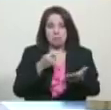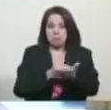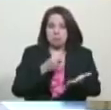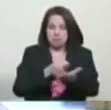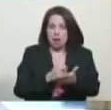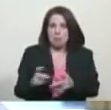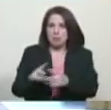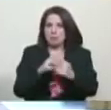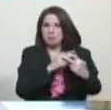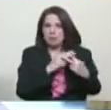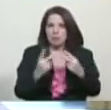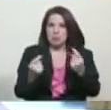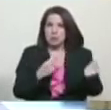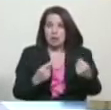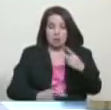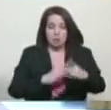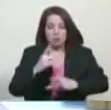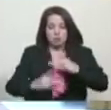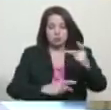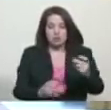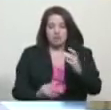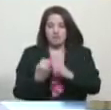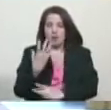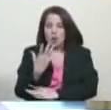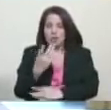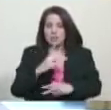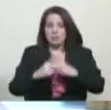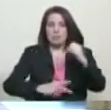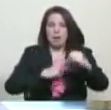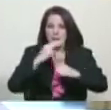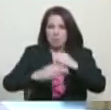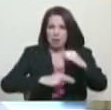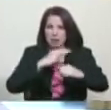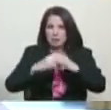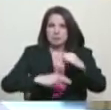la producción de flores, la producción de papa, la exportación,